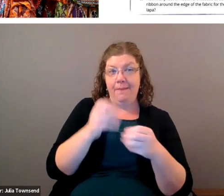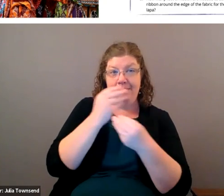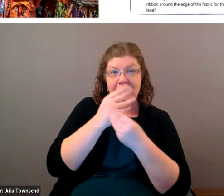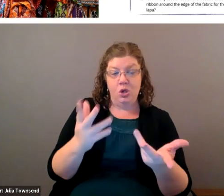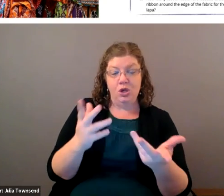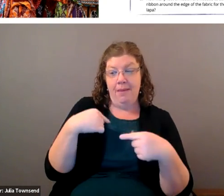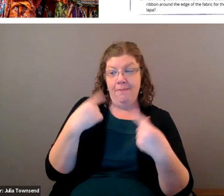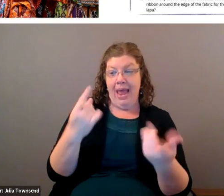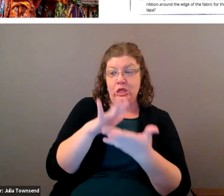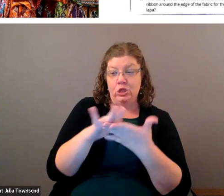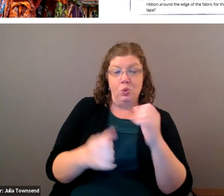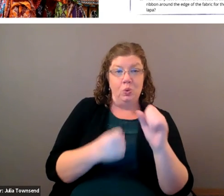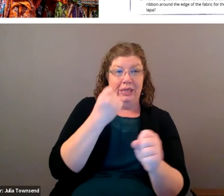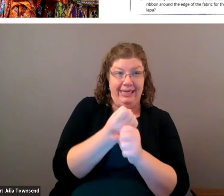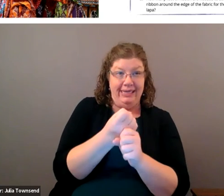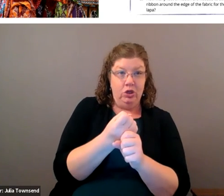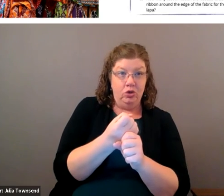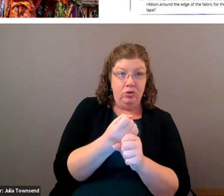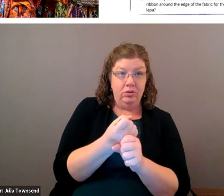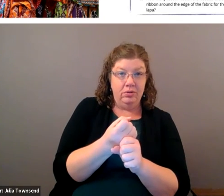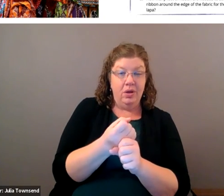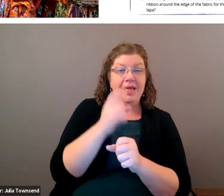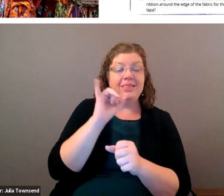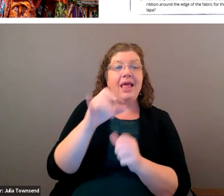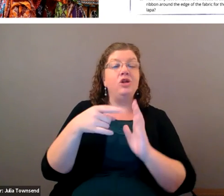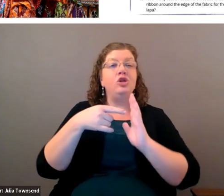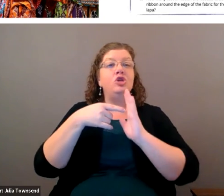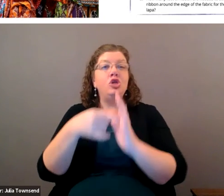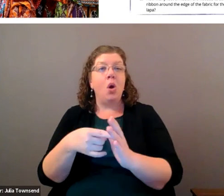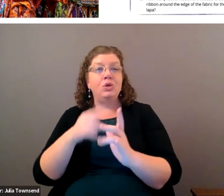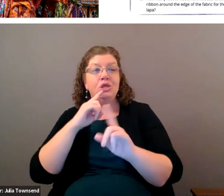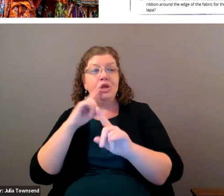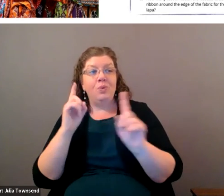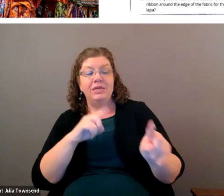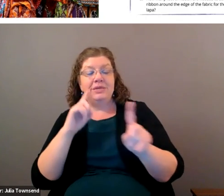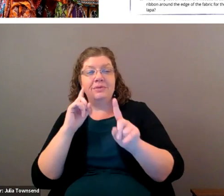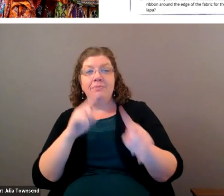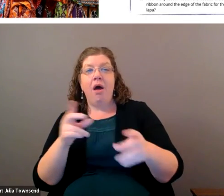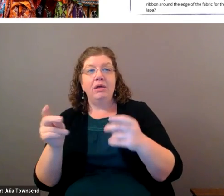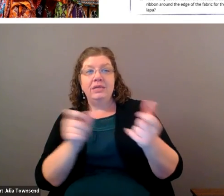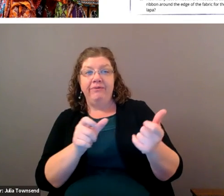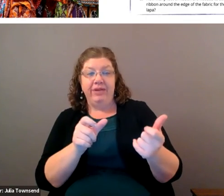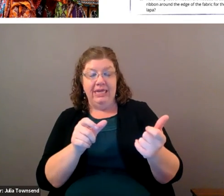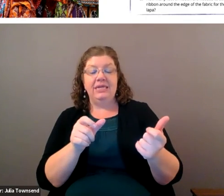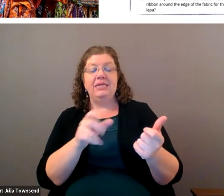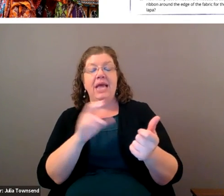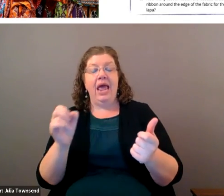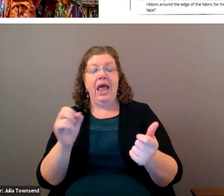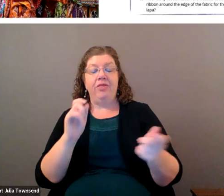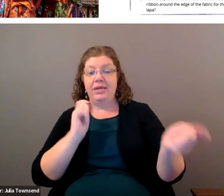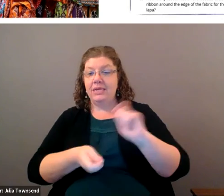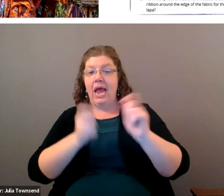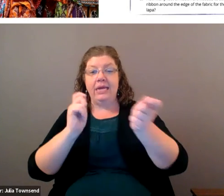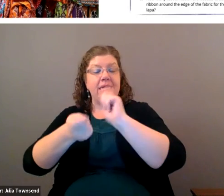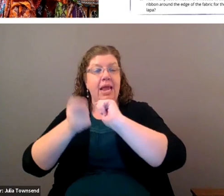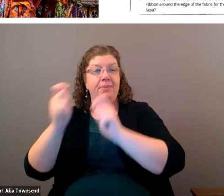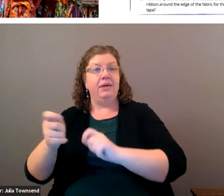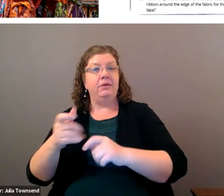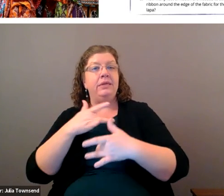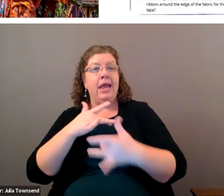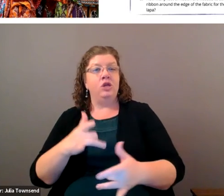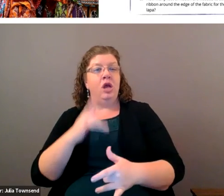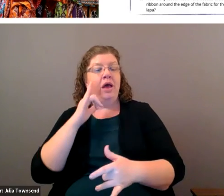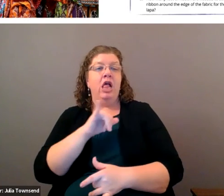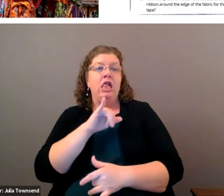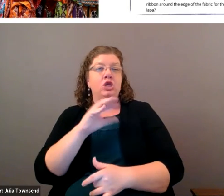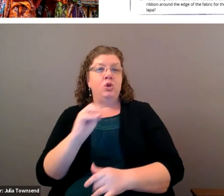escolar, lo cual nos indica que esta compañía es bastante abierta